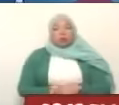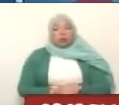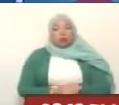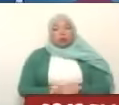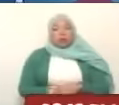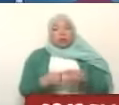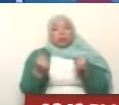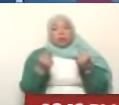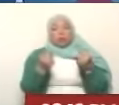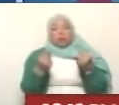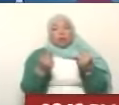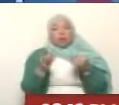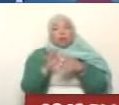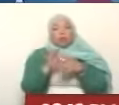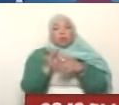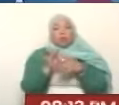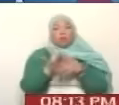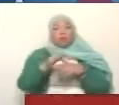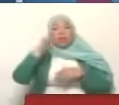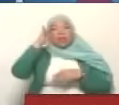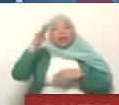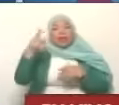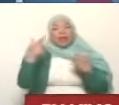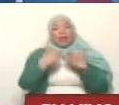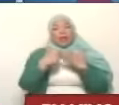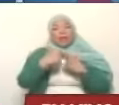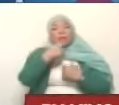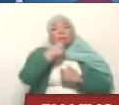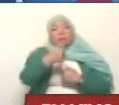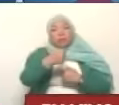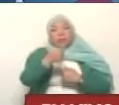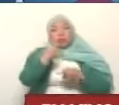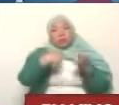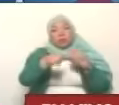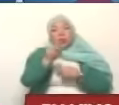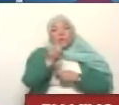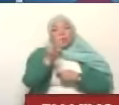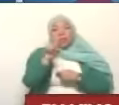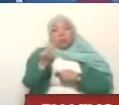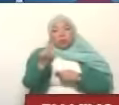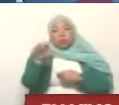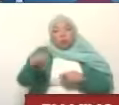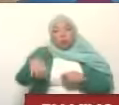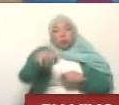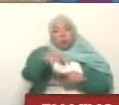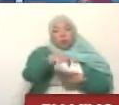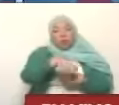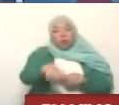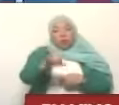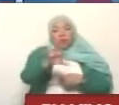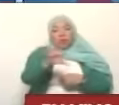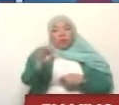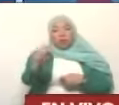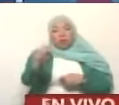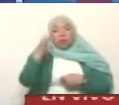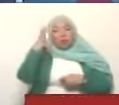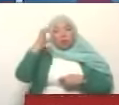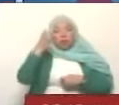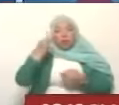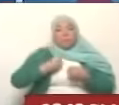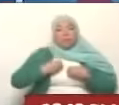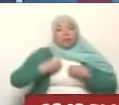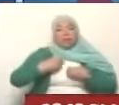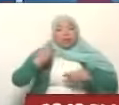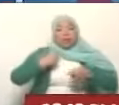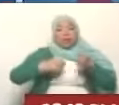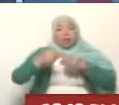su economía funciona como economía de guerra. 21 estados de los 50 estados de la Unión viven